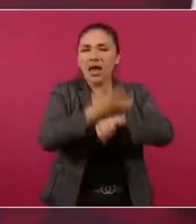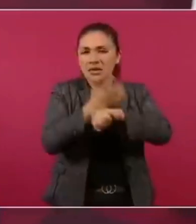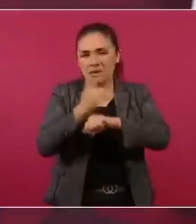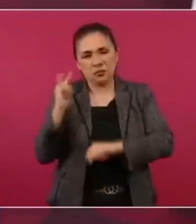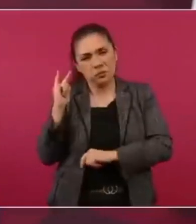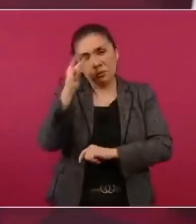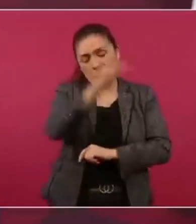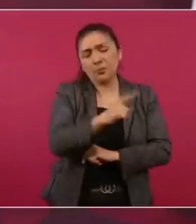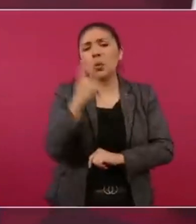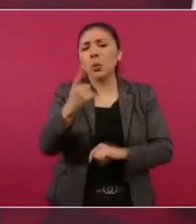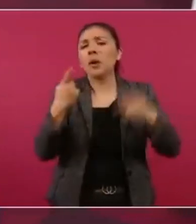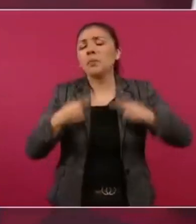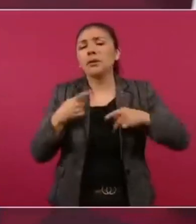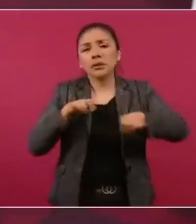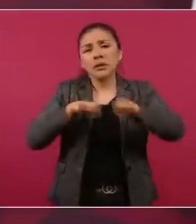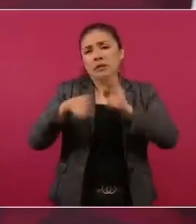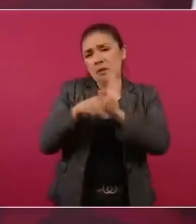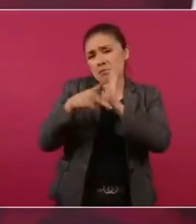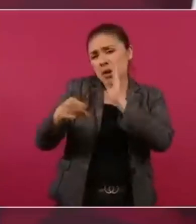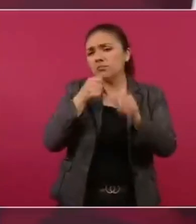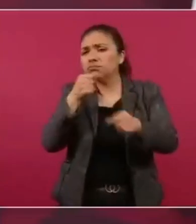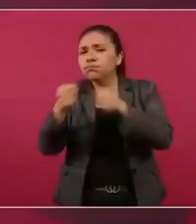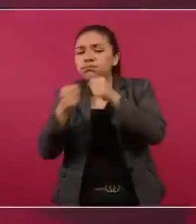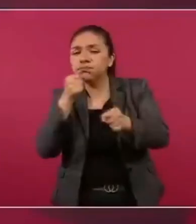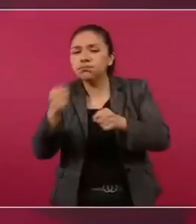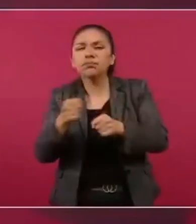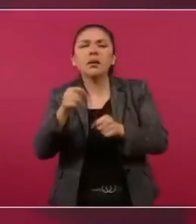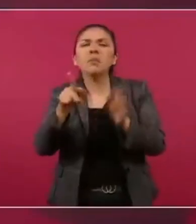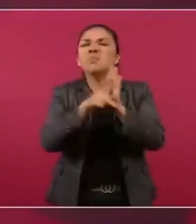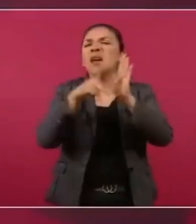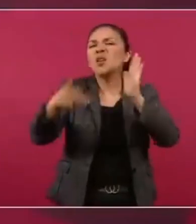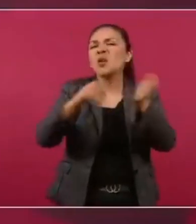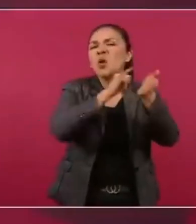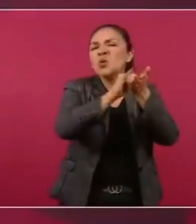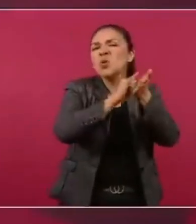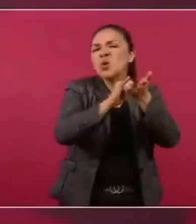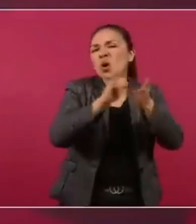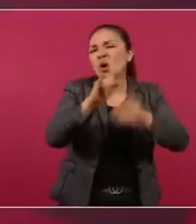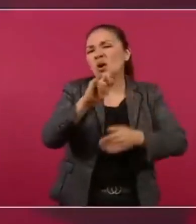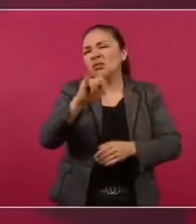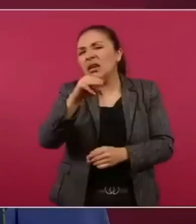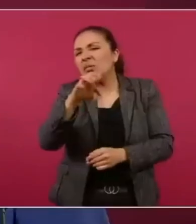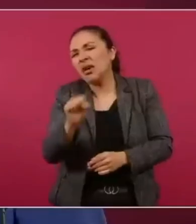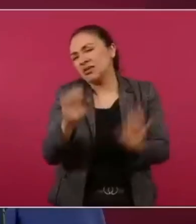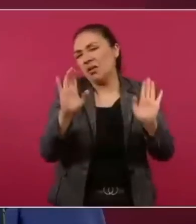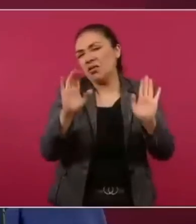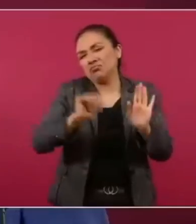en el New York Times o en algún periódico de estos,